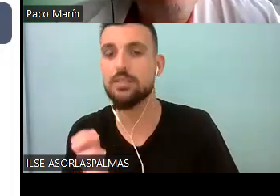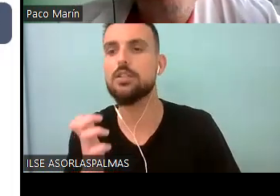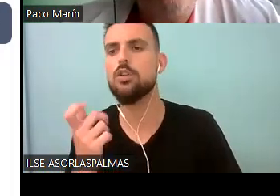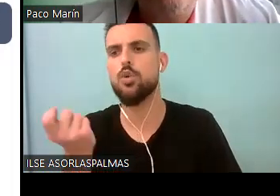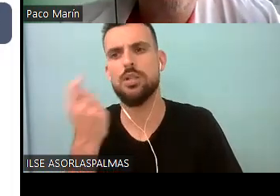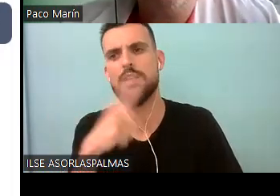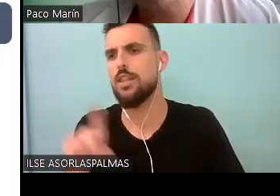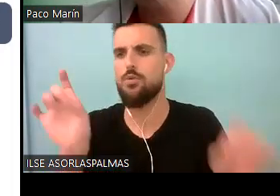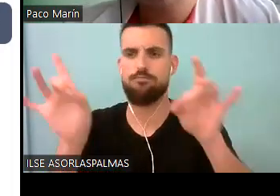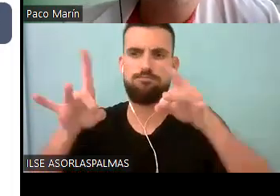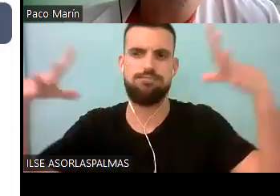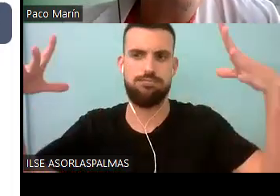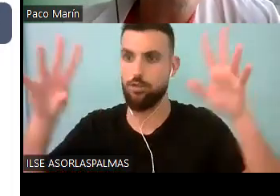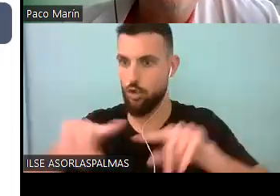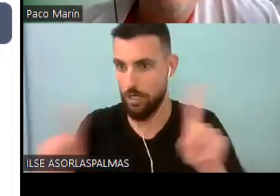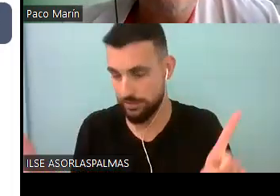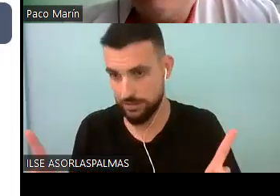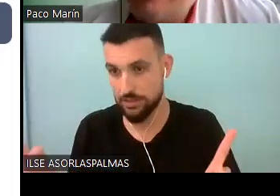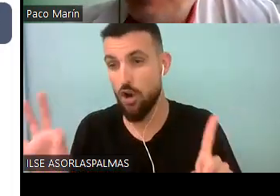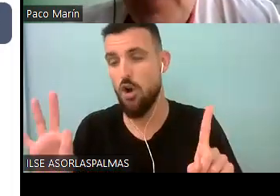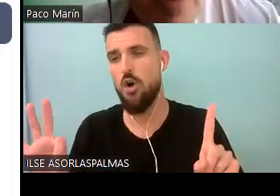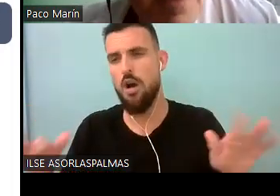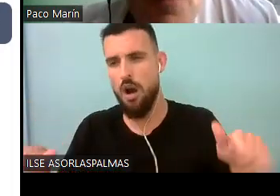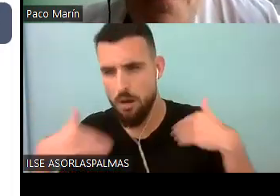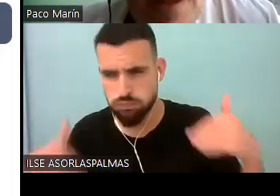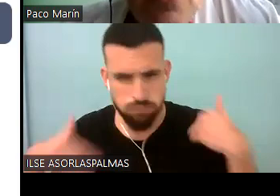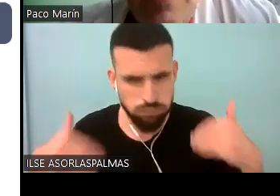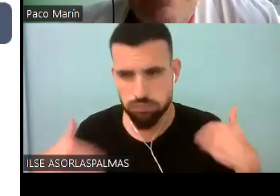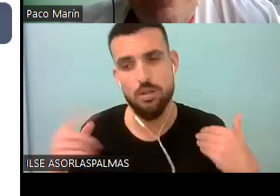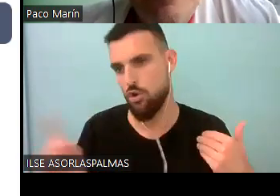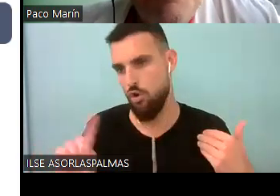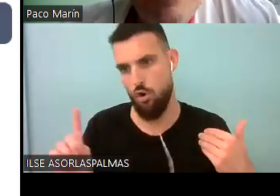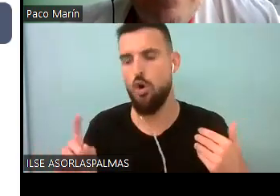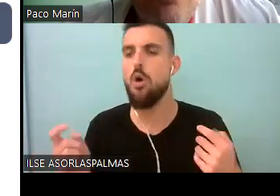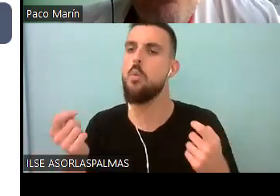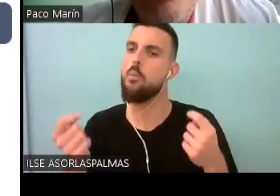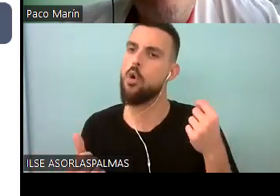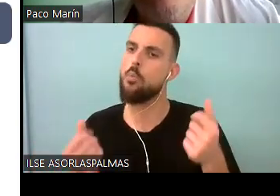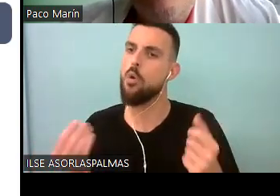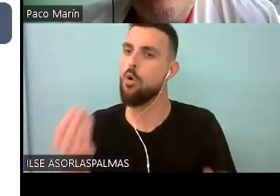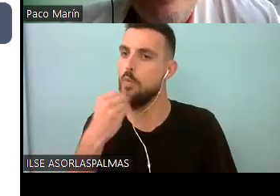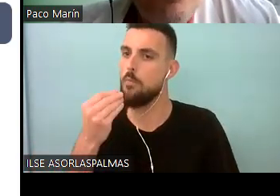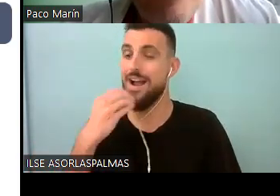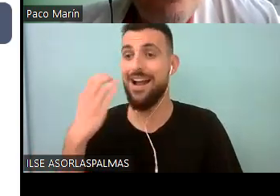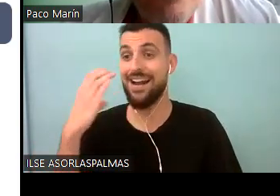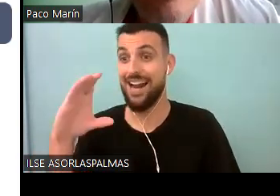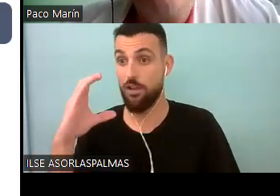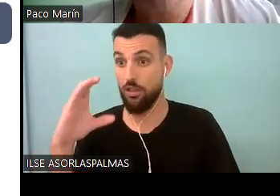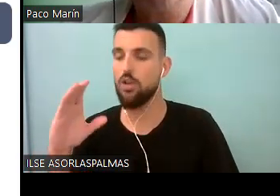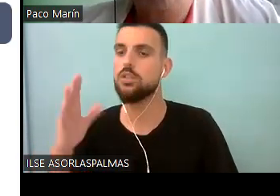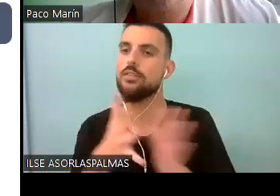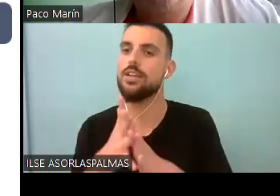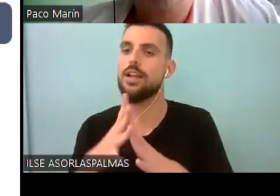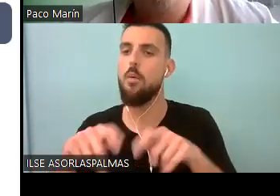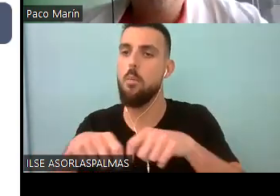maravilla, el esfuerzo tampoco tiene que ser tan sobrehumano, y simplemente aumentando un poquito la densidad mineral ósea, el riesgo de fractura, es